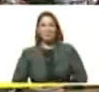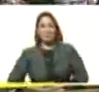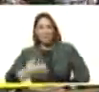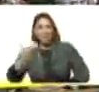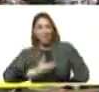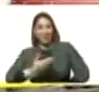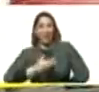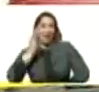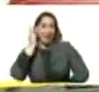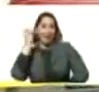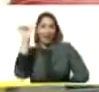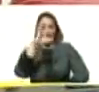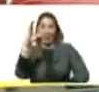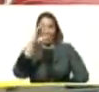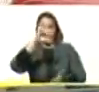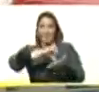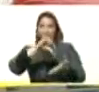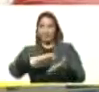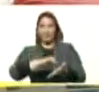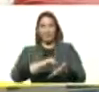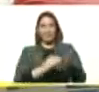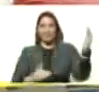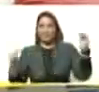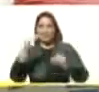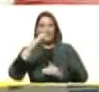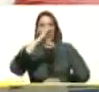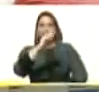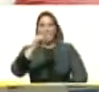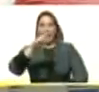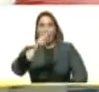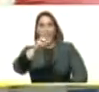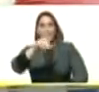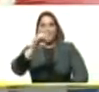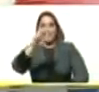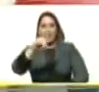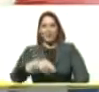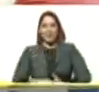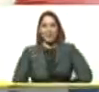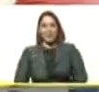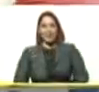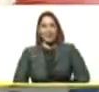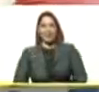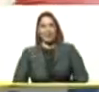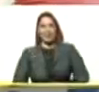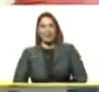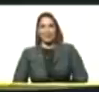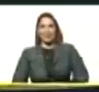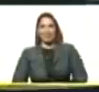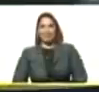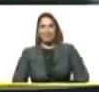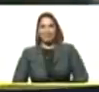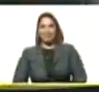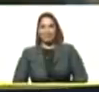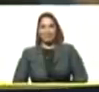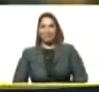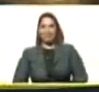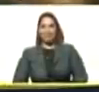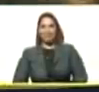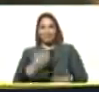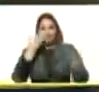alcaldesa de Caracas, almiranta en jefa, Carmen Teresa Meléndez Rivas.